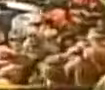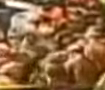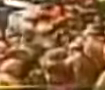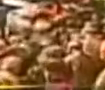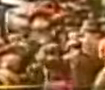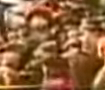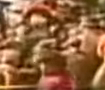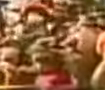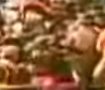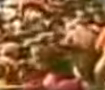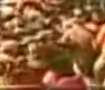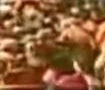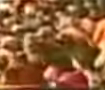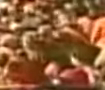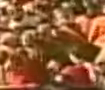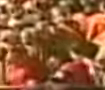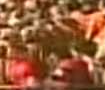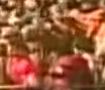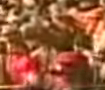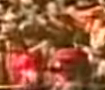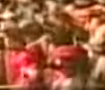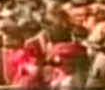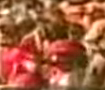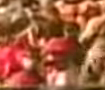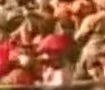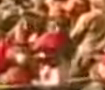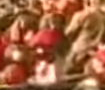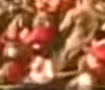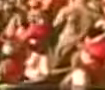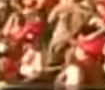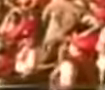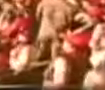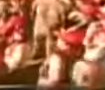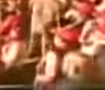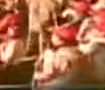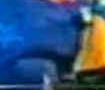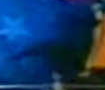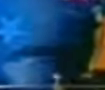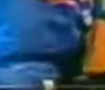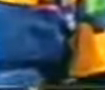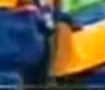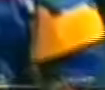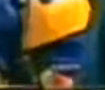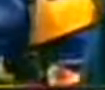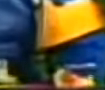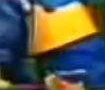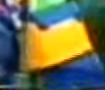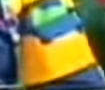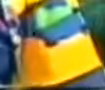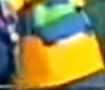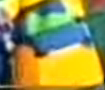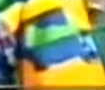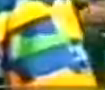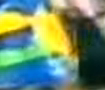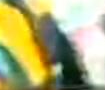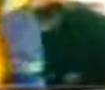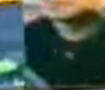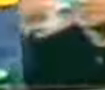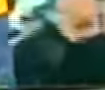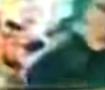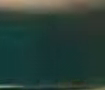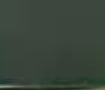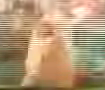país. También en los próximos días lo que viene siendo la misión Igualdad, Justicia Social, la misión